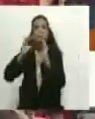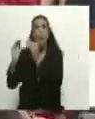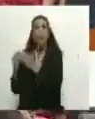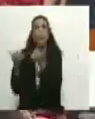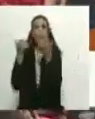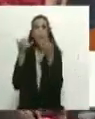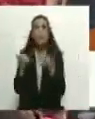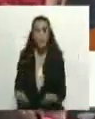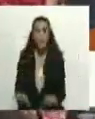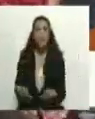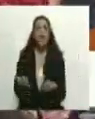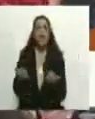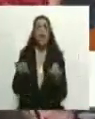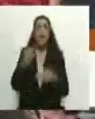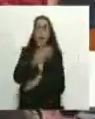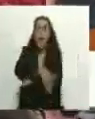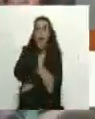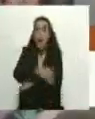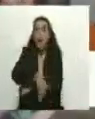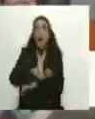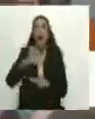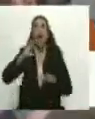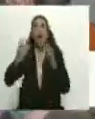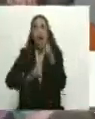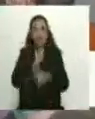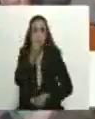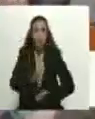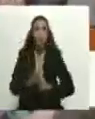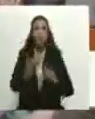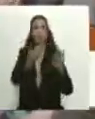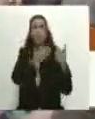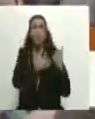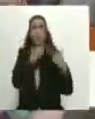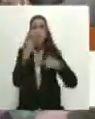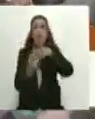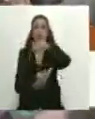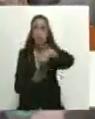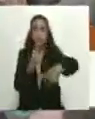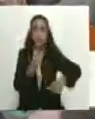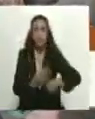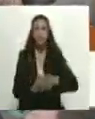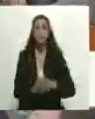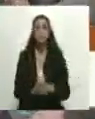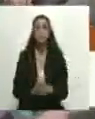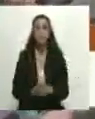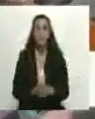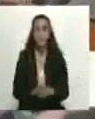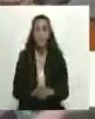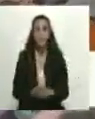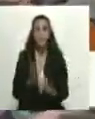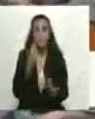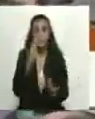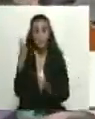comunidad que está en la calle haciendo lo que debe hacer un revolucionario y una revolucionaria.